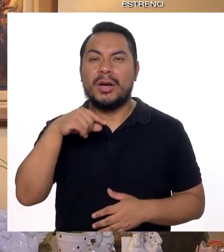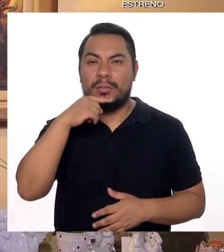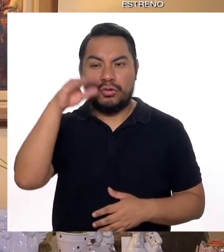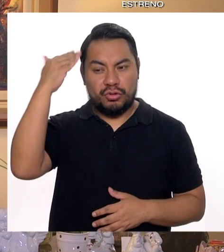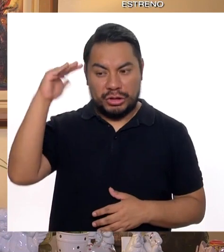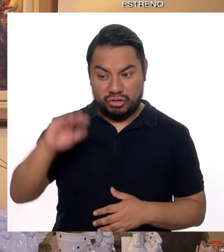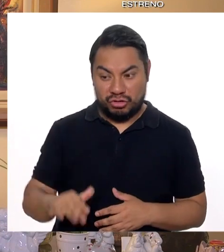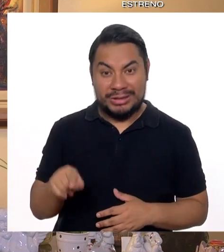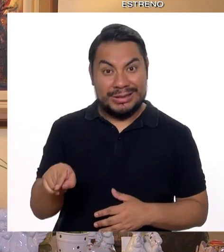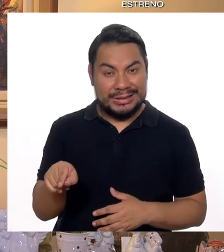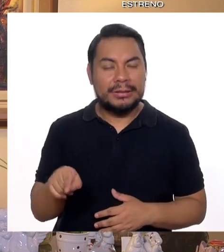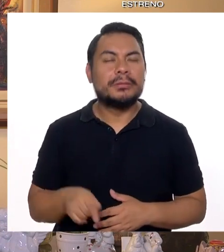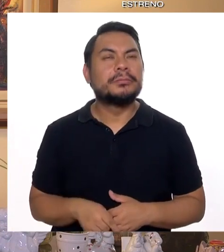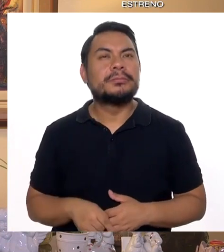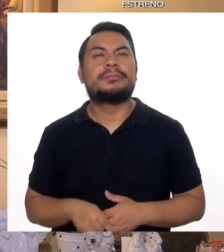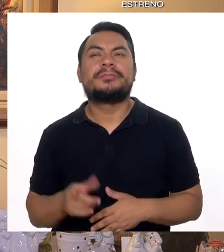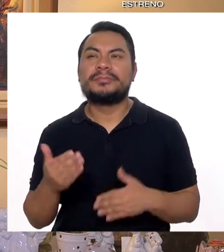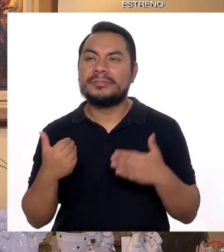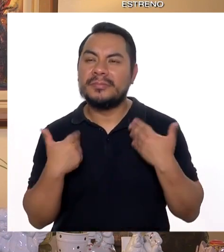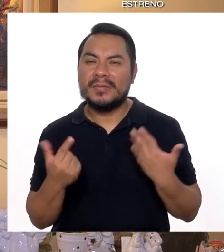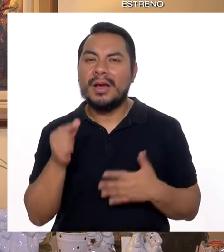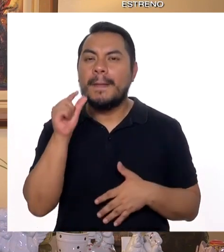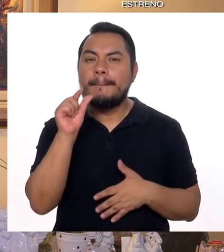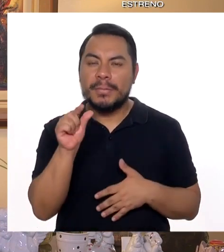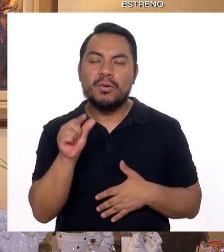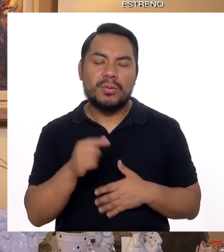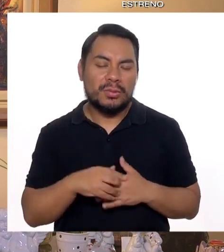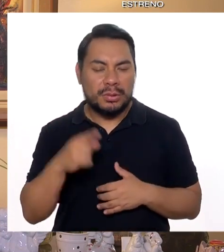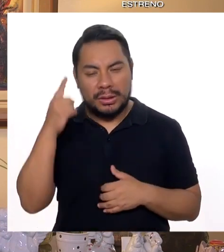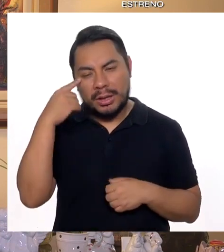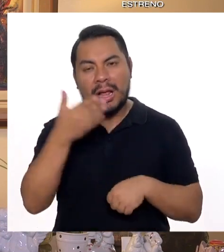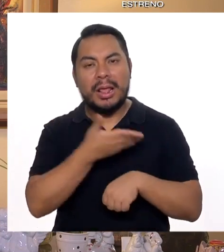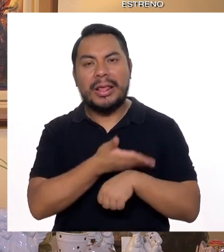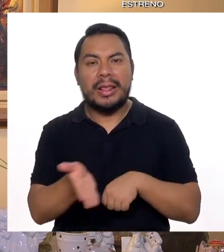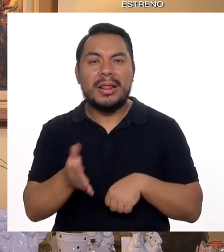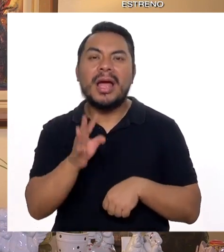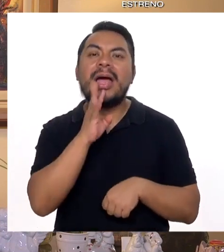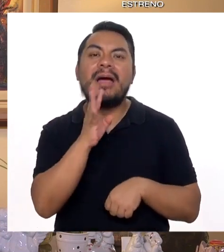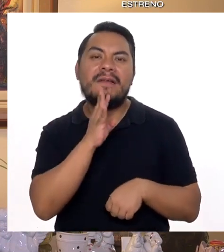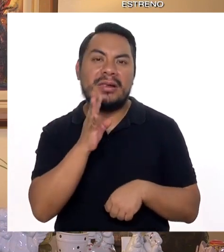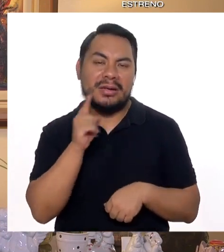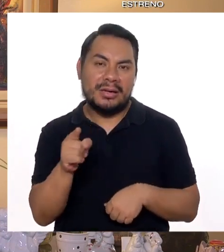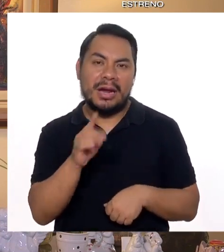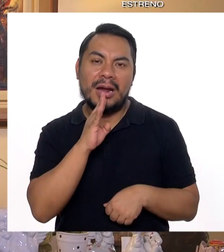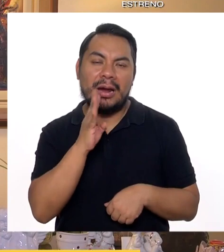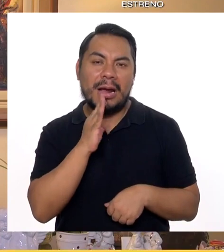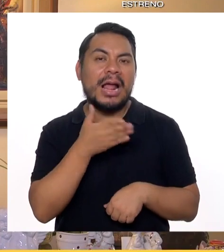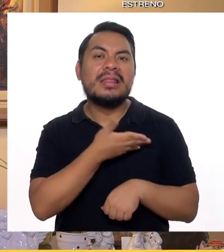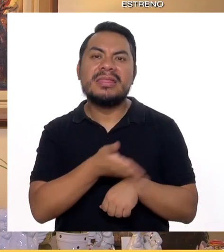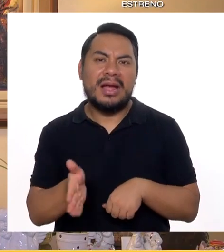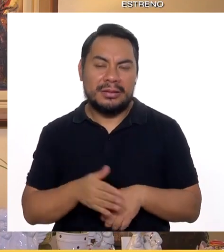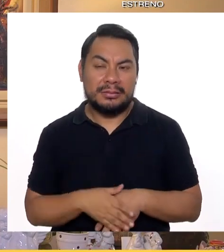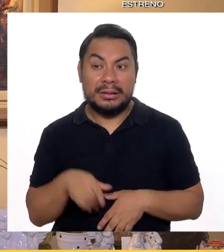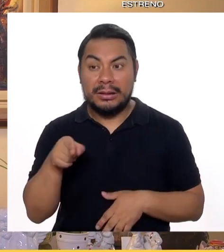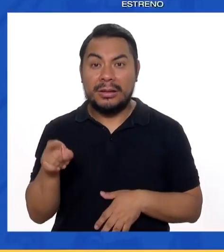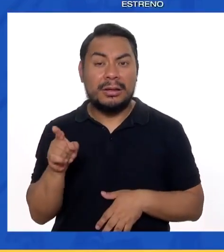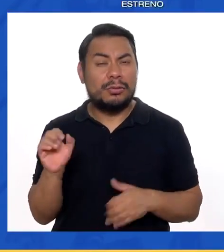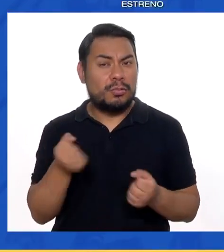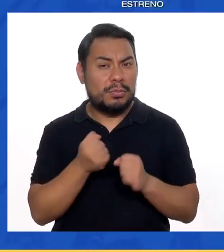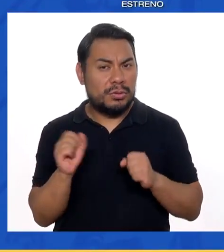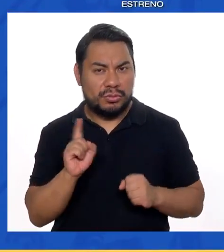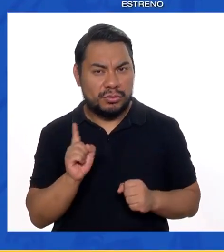niña, tuvo un poco de retraso en hablar, pero no es porque no podía hablar,